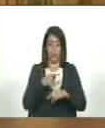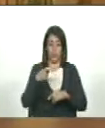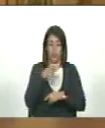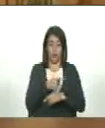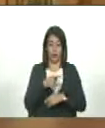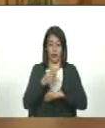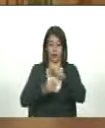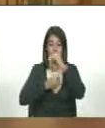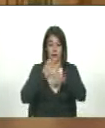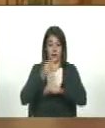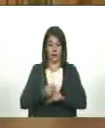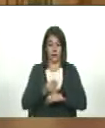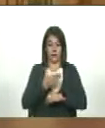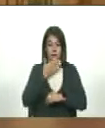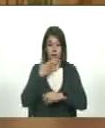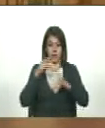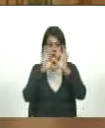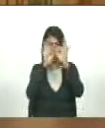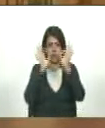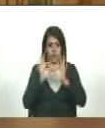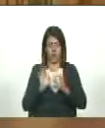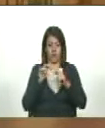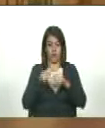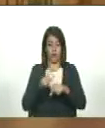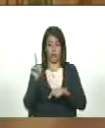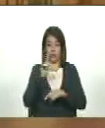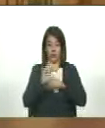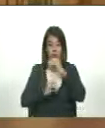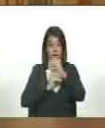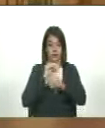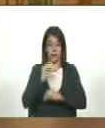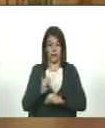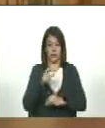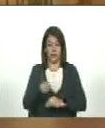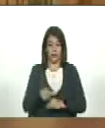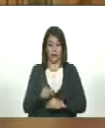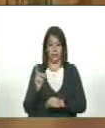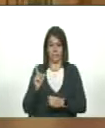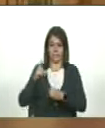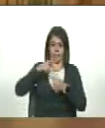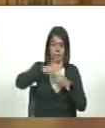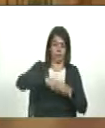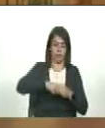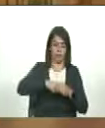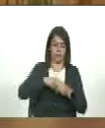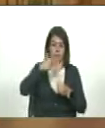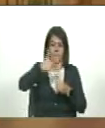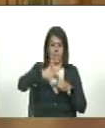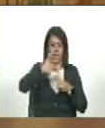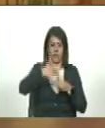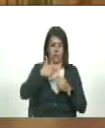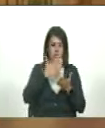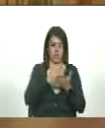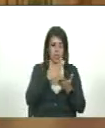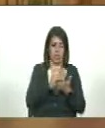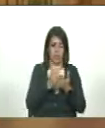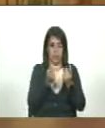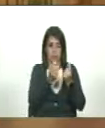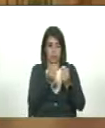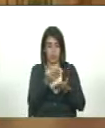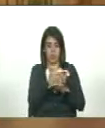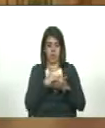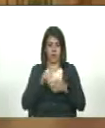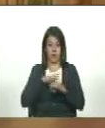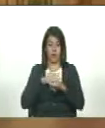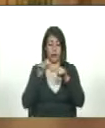la construcción de un modelo que no nos hiciera dependiente de la renta petrolera, porque allí